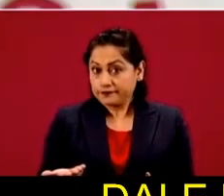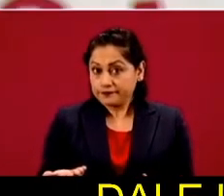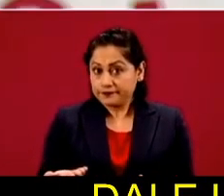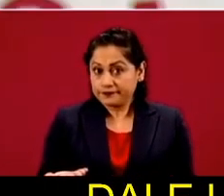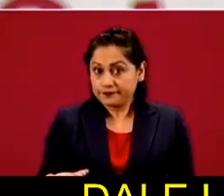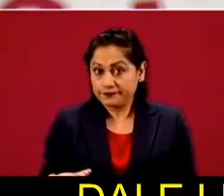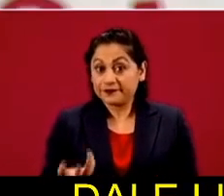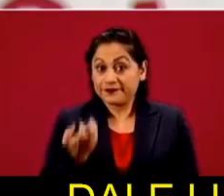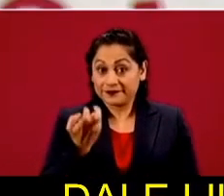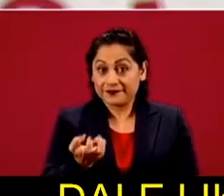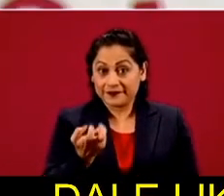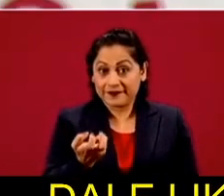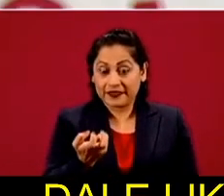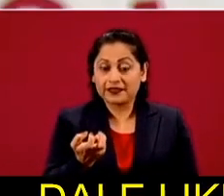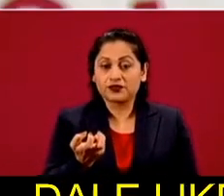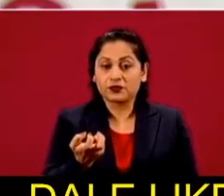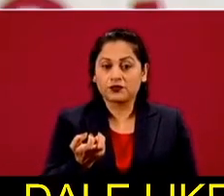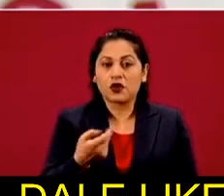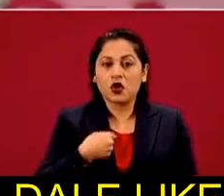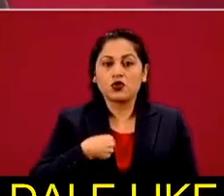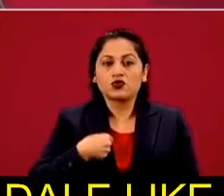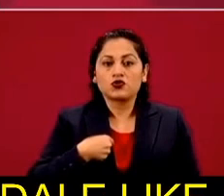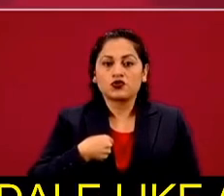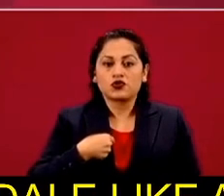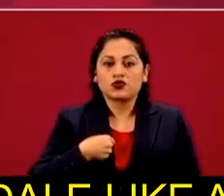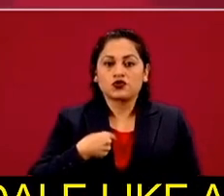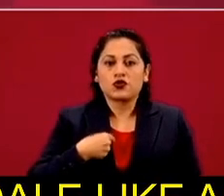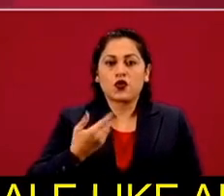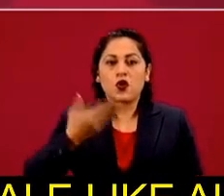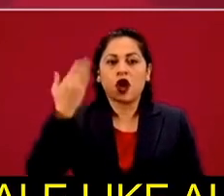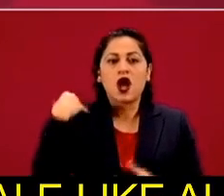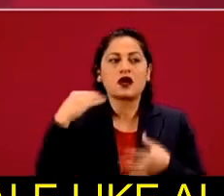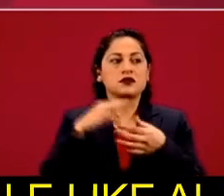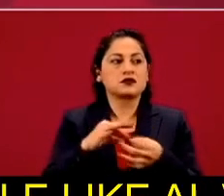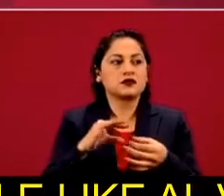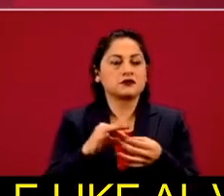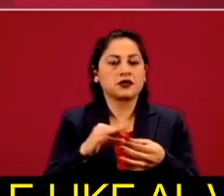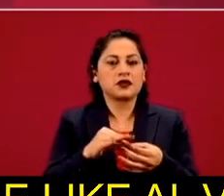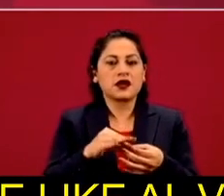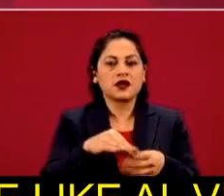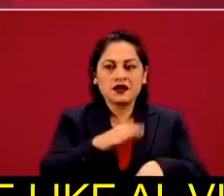por plantear la necesidad de la moralización del país,